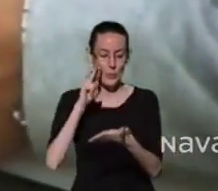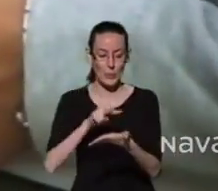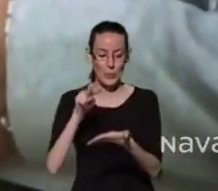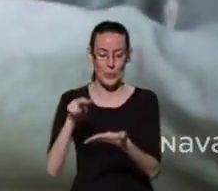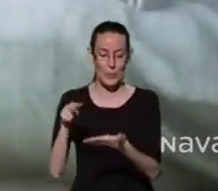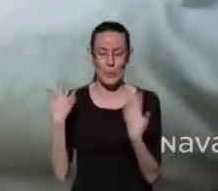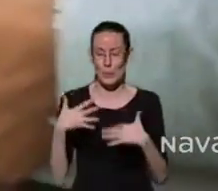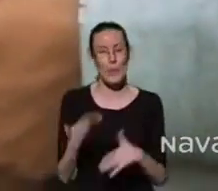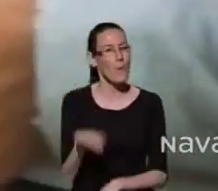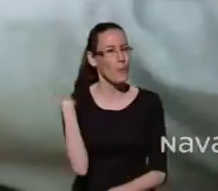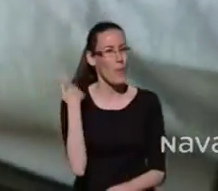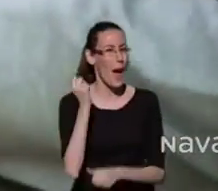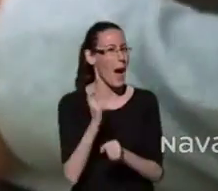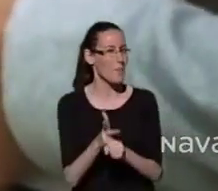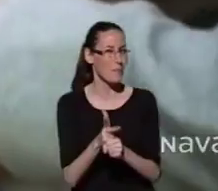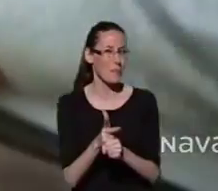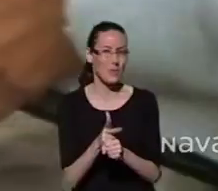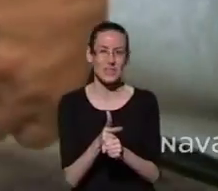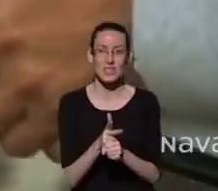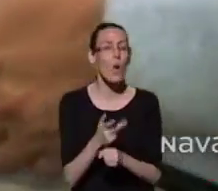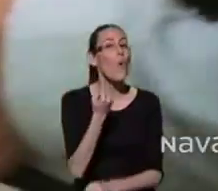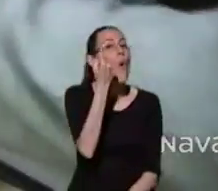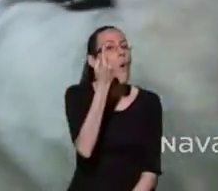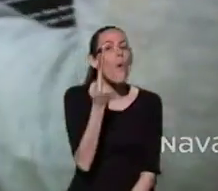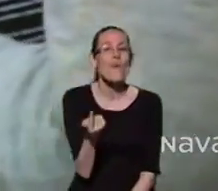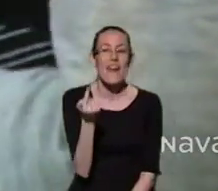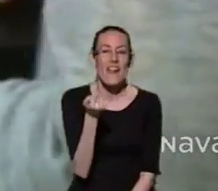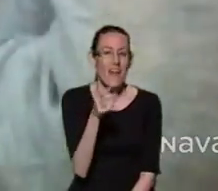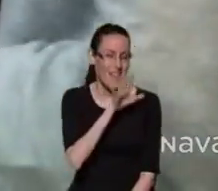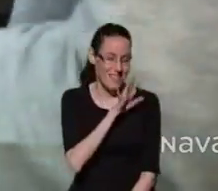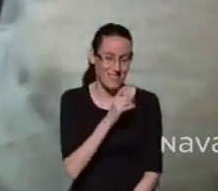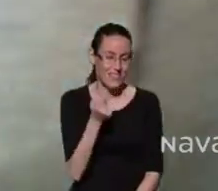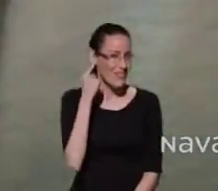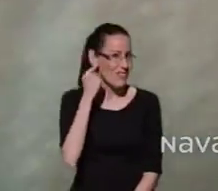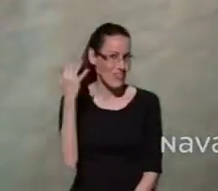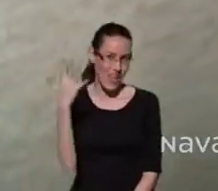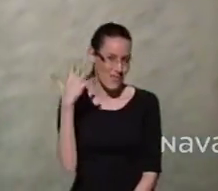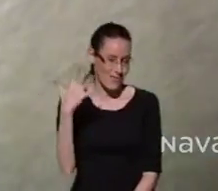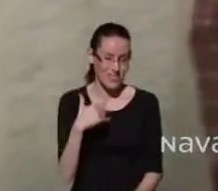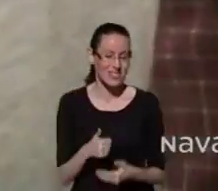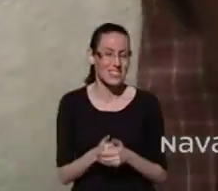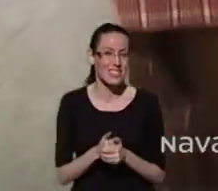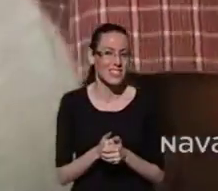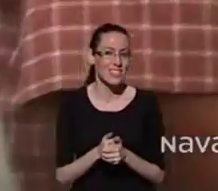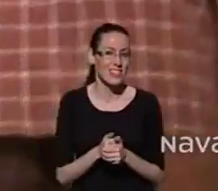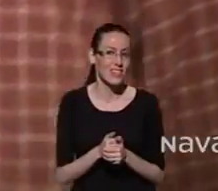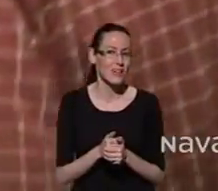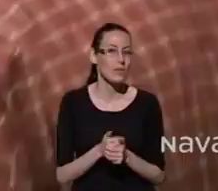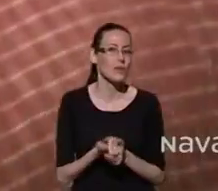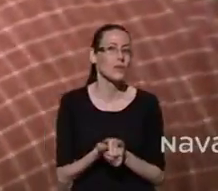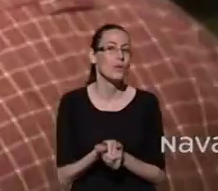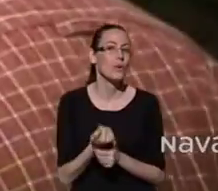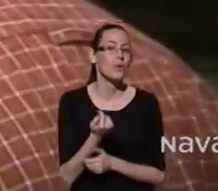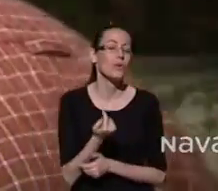de las apuestas de antes y bueno, hay una apuesta famosa que hizo la escolar y mítico que Ramón Latasa de aquí de Sumbilla